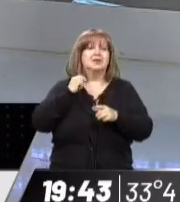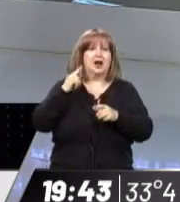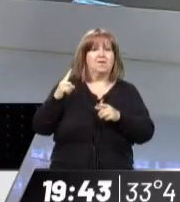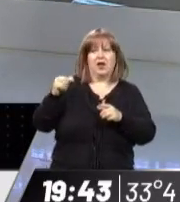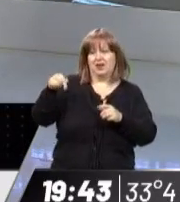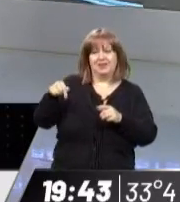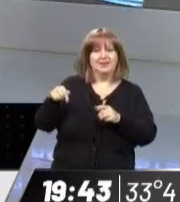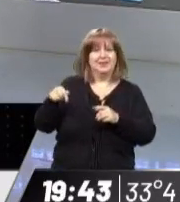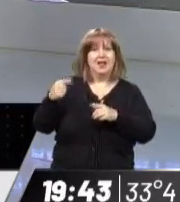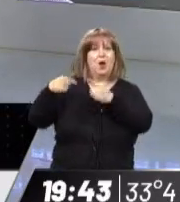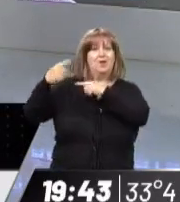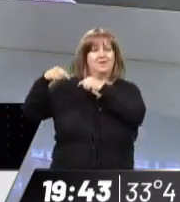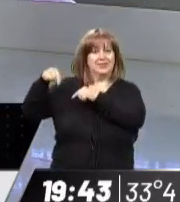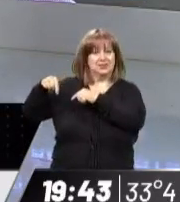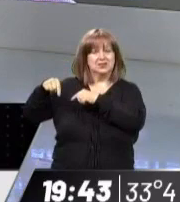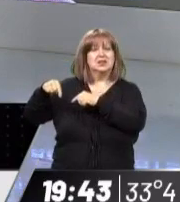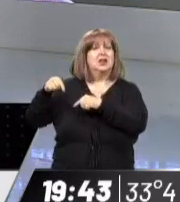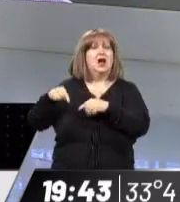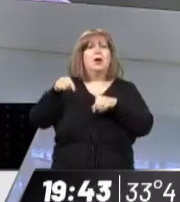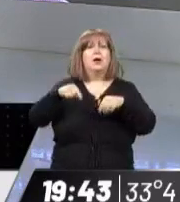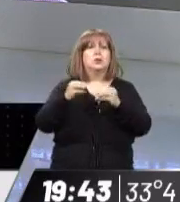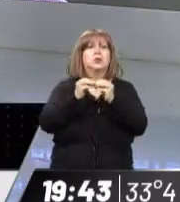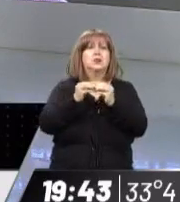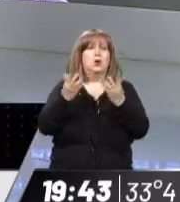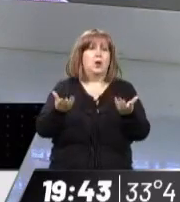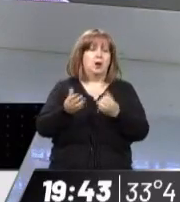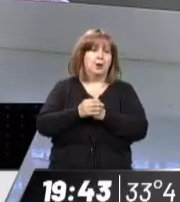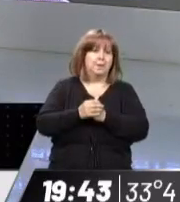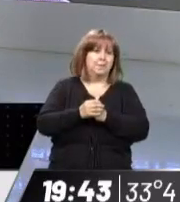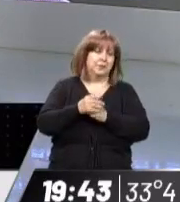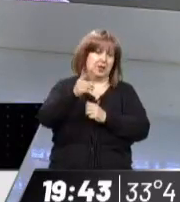Rafael. Entendemos que había un proceso ahí. ¿Qué hay ahora en curso y qué se viene para